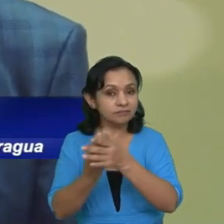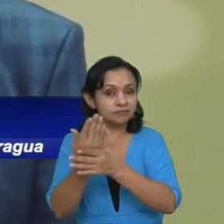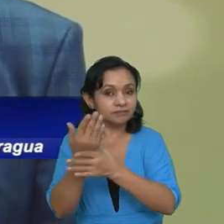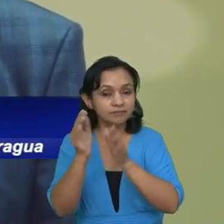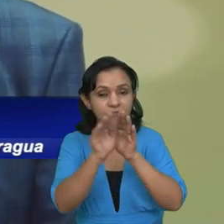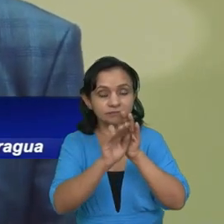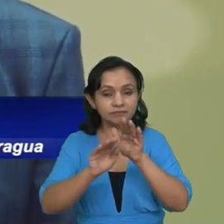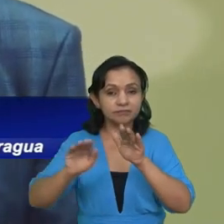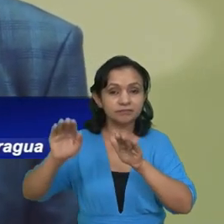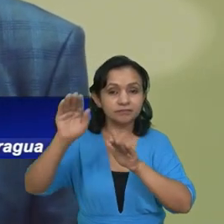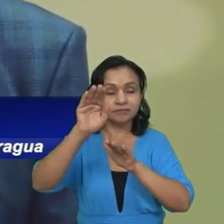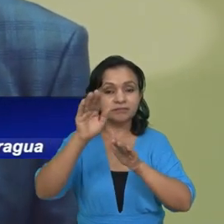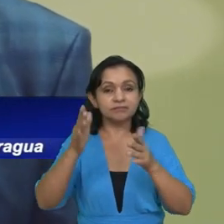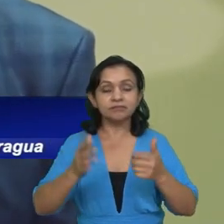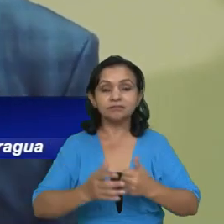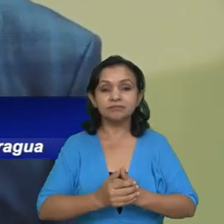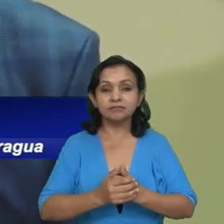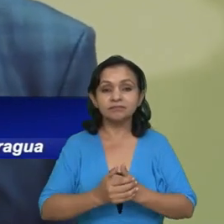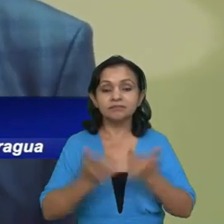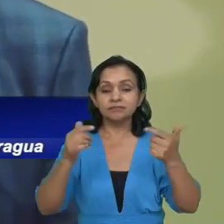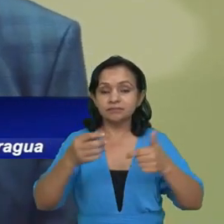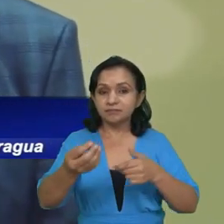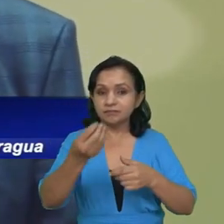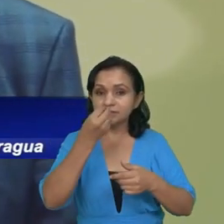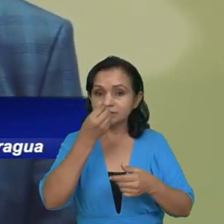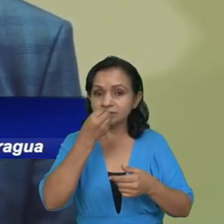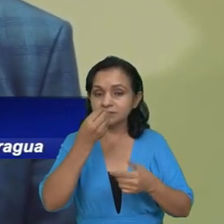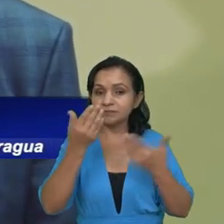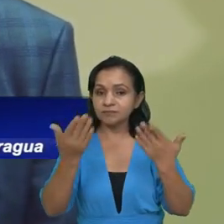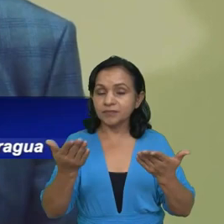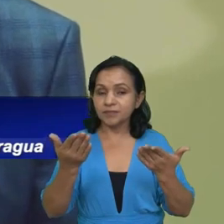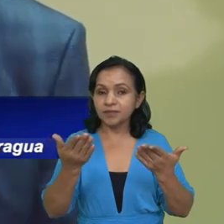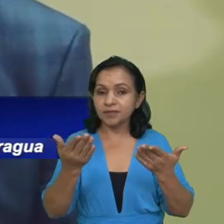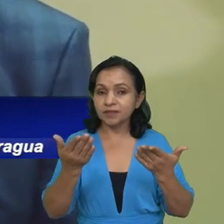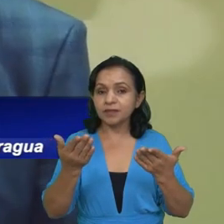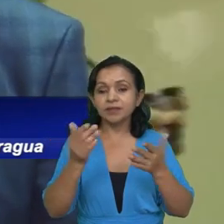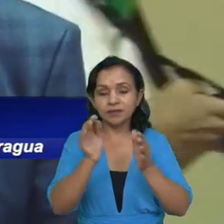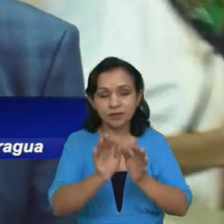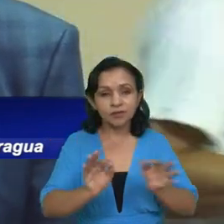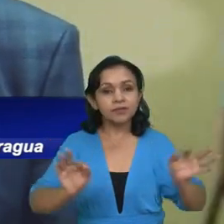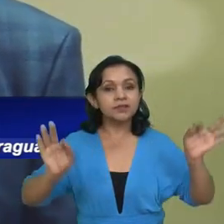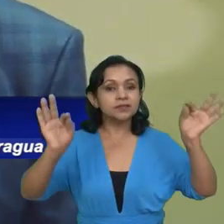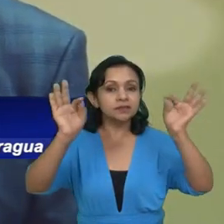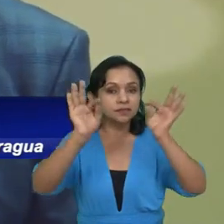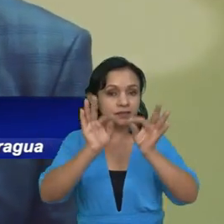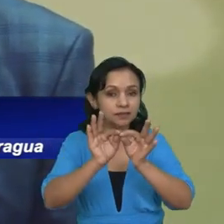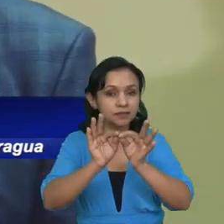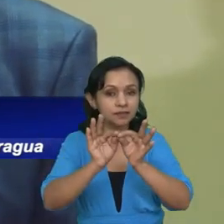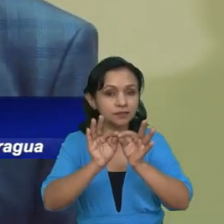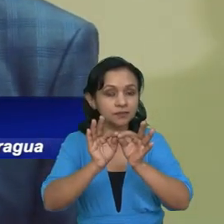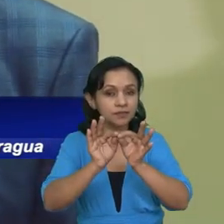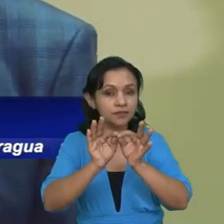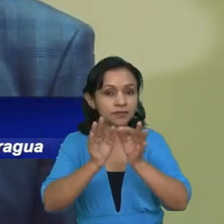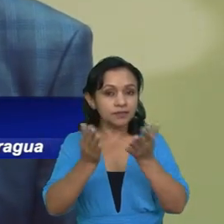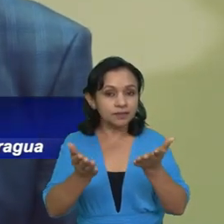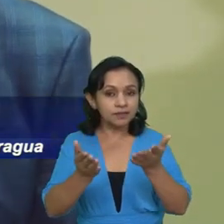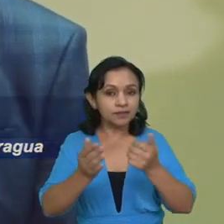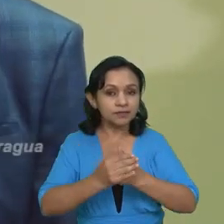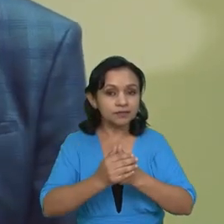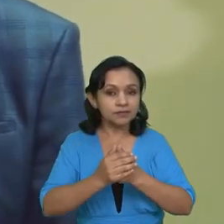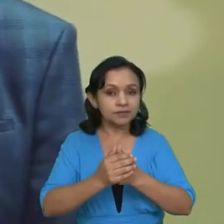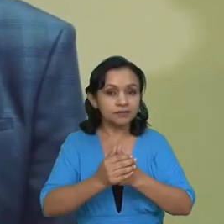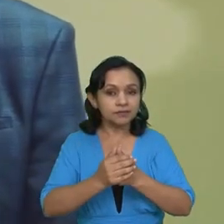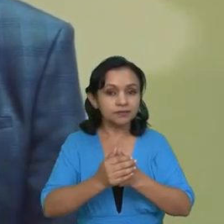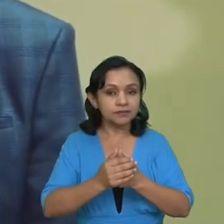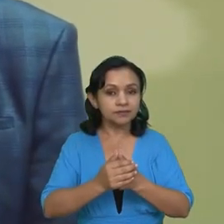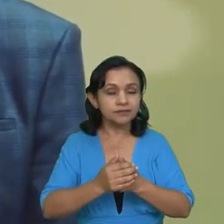todo ahora el alimento no es un tema más importante también merece desafío